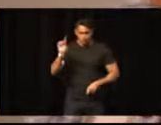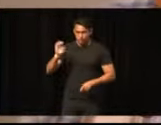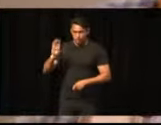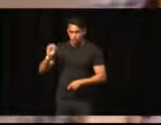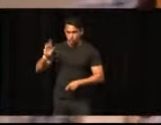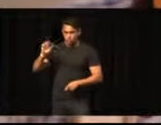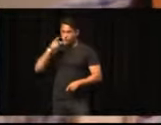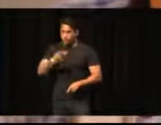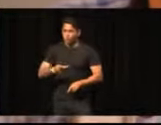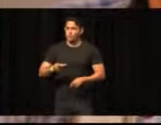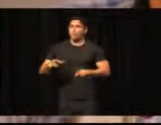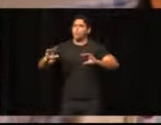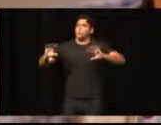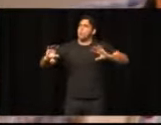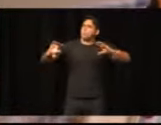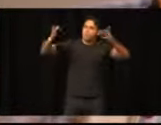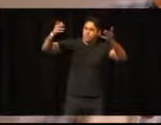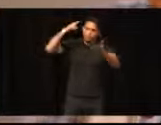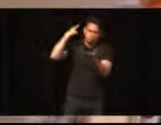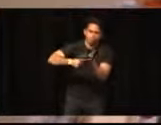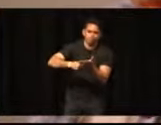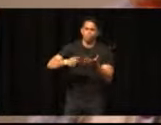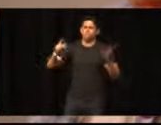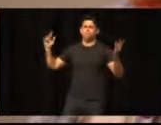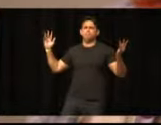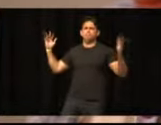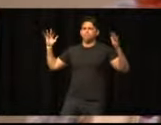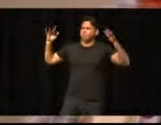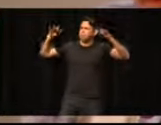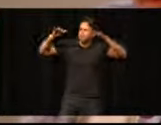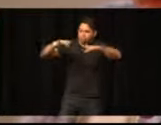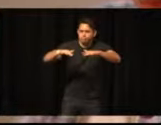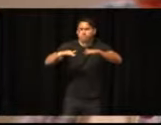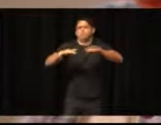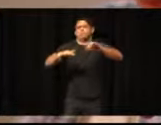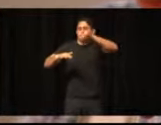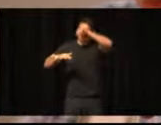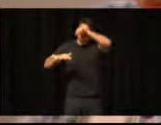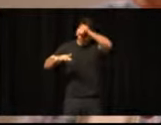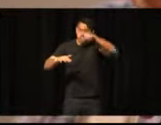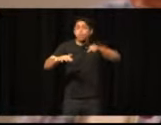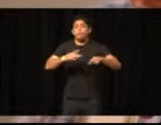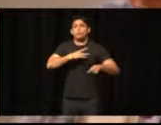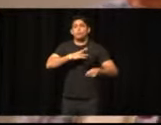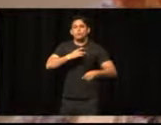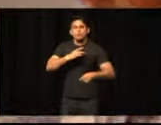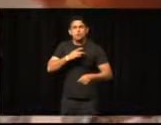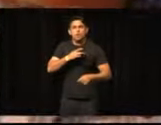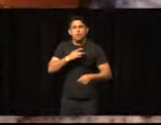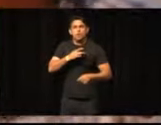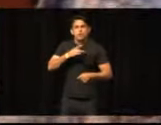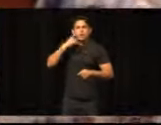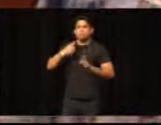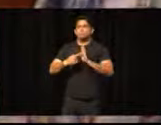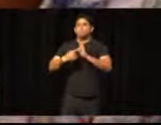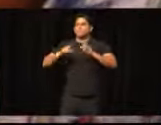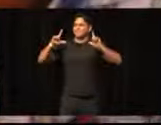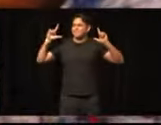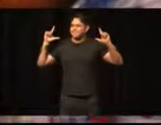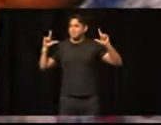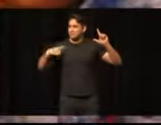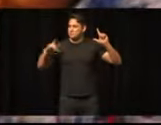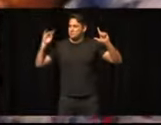los eventos específicos, los eventos en el que el voluntariado aparece de una